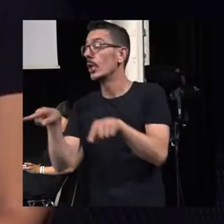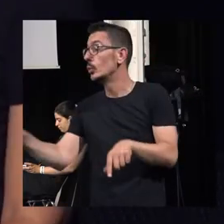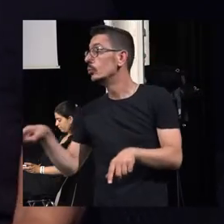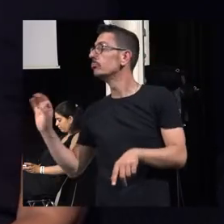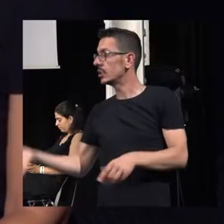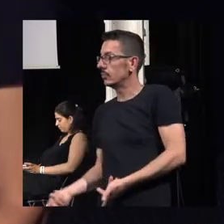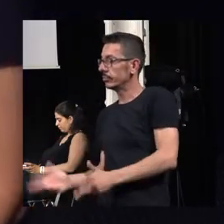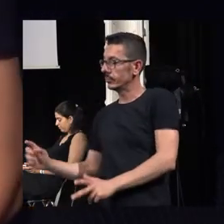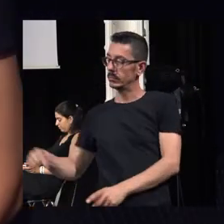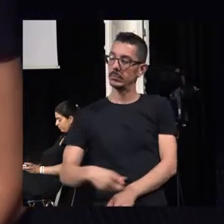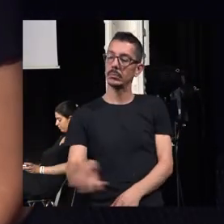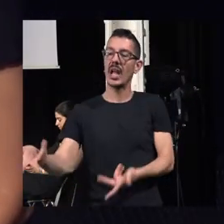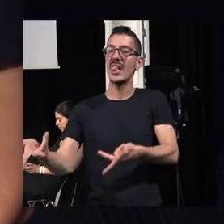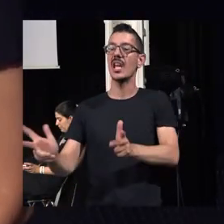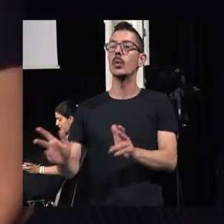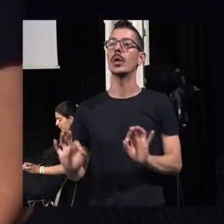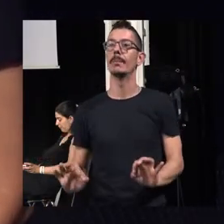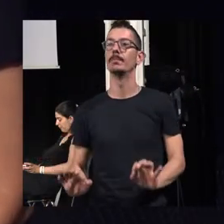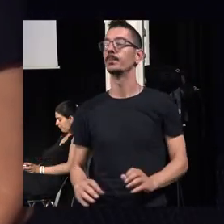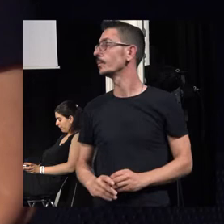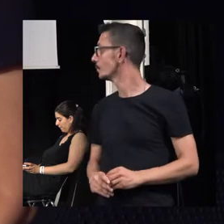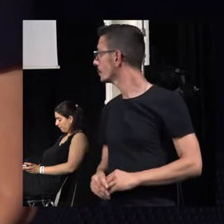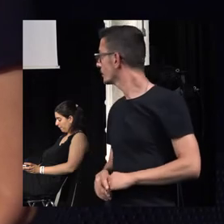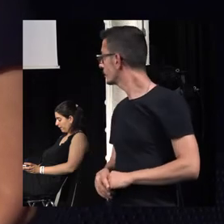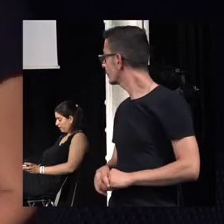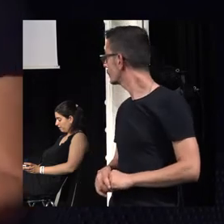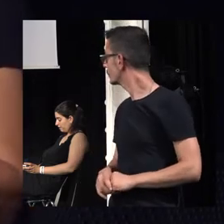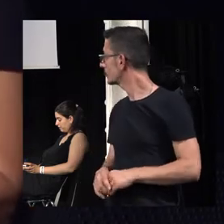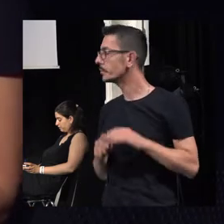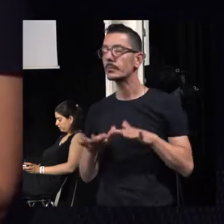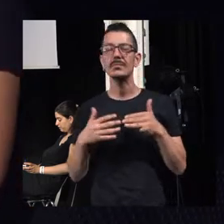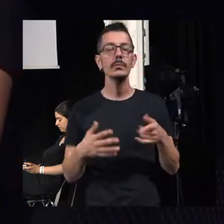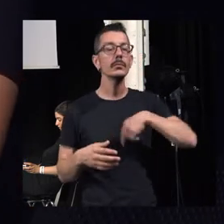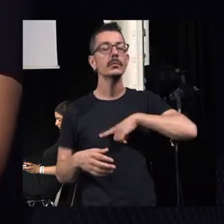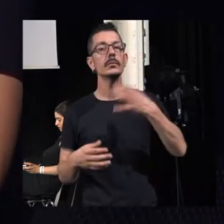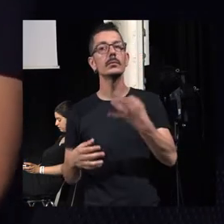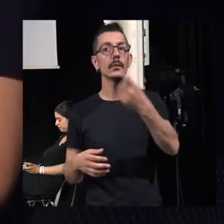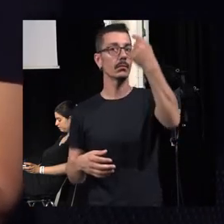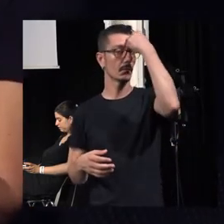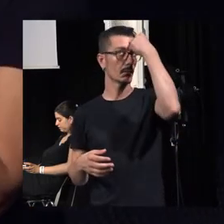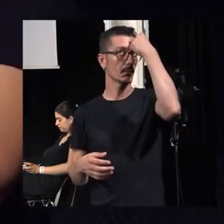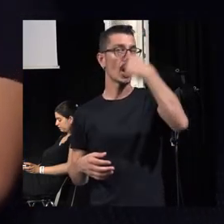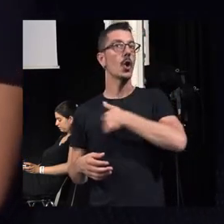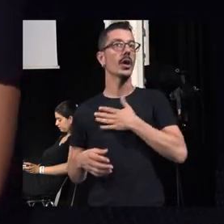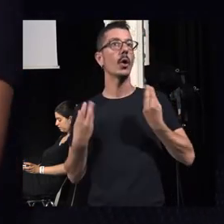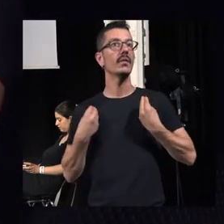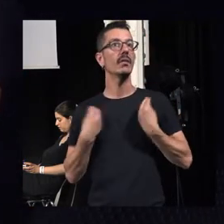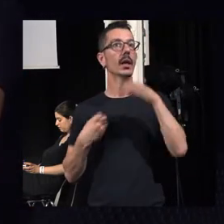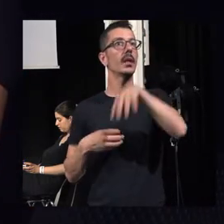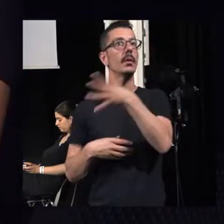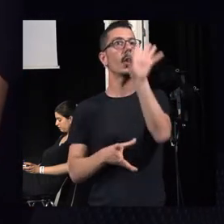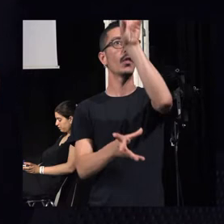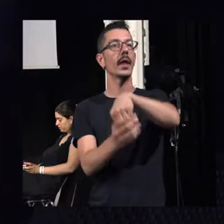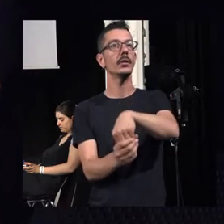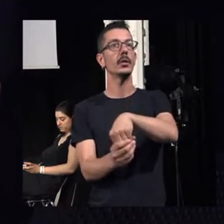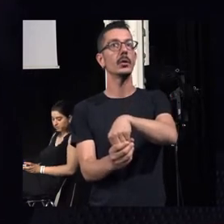sitio. Parafraseando a Butler, cabe preguntarse qué piezas se quedan en el tablero, a través de qué violencias y